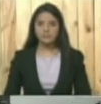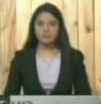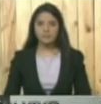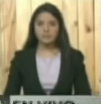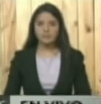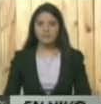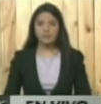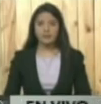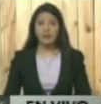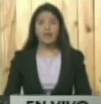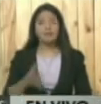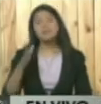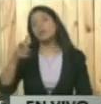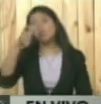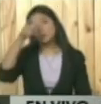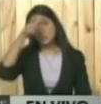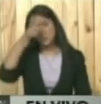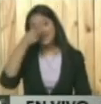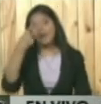Estambul, Turquía,